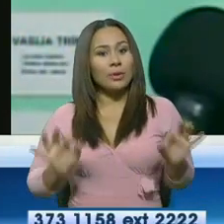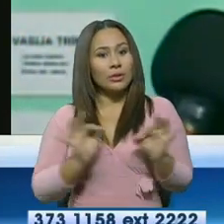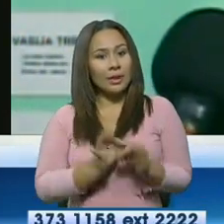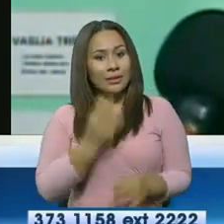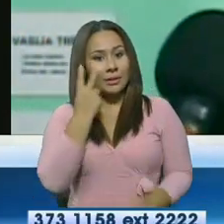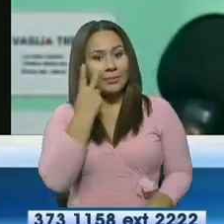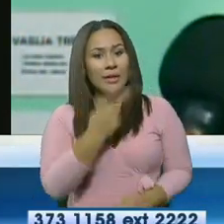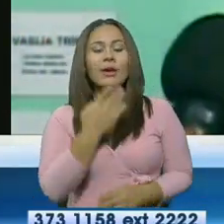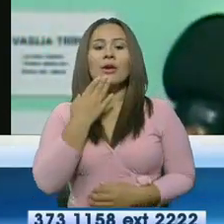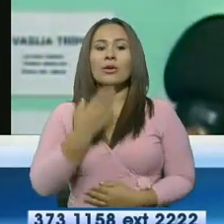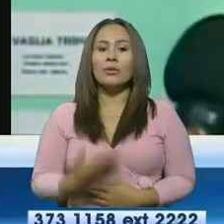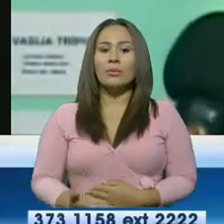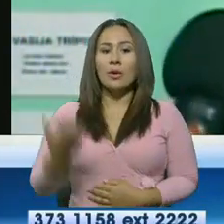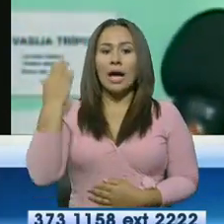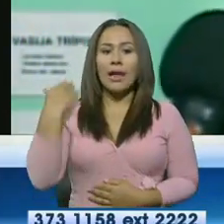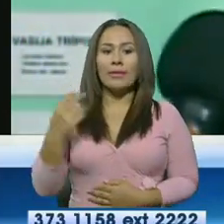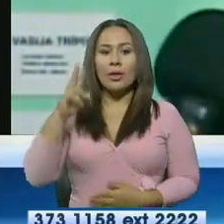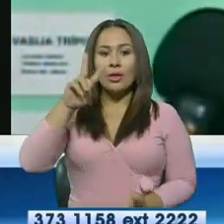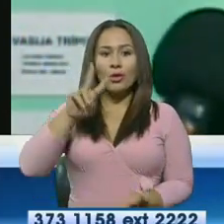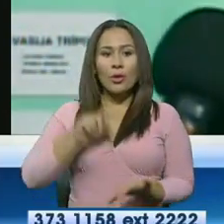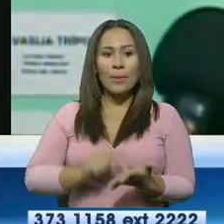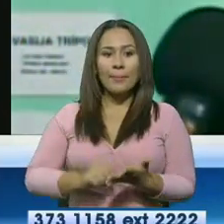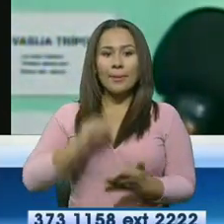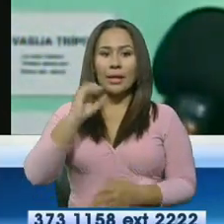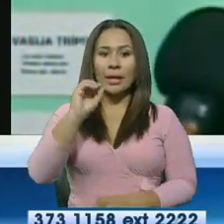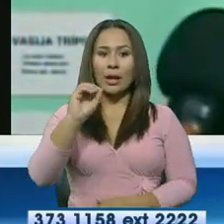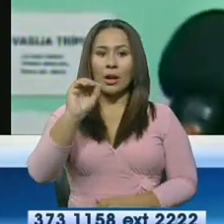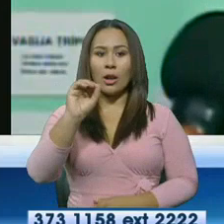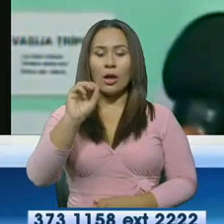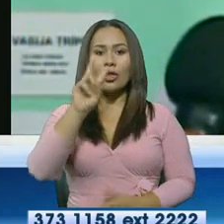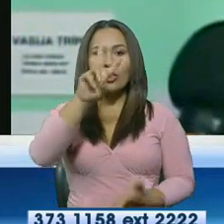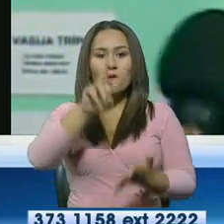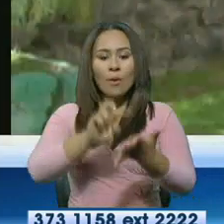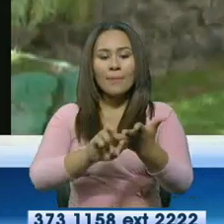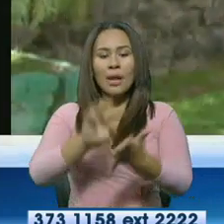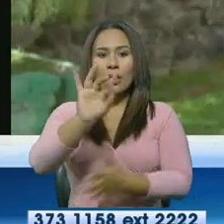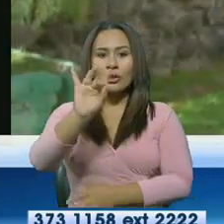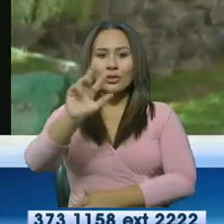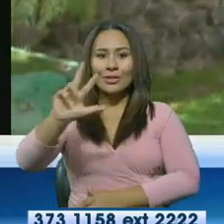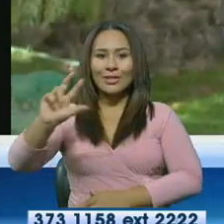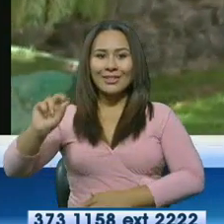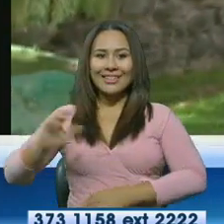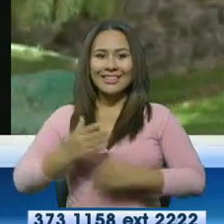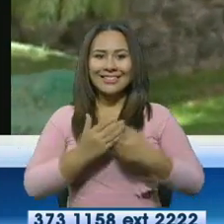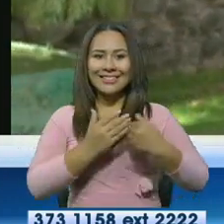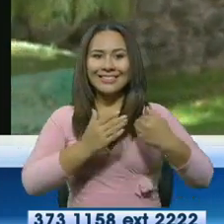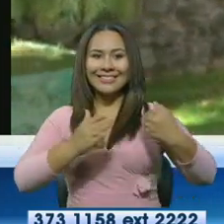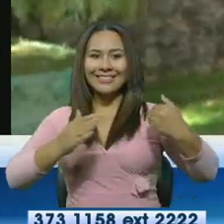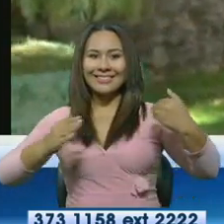desde los años 1830 hasta la actualidad.